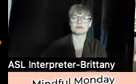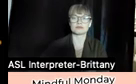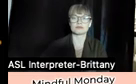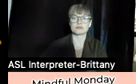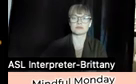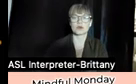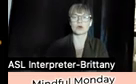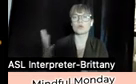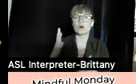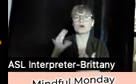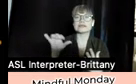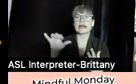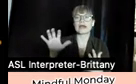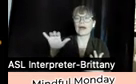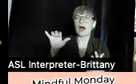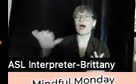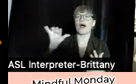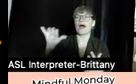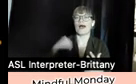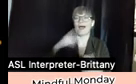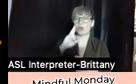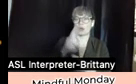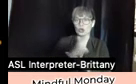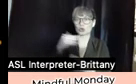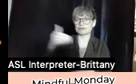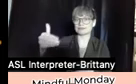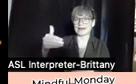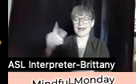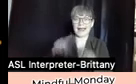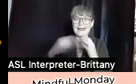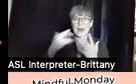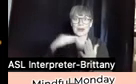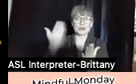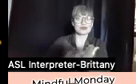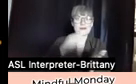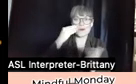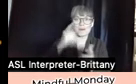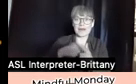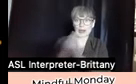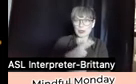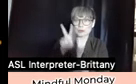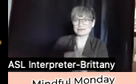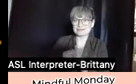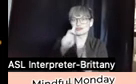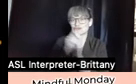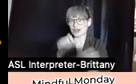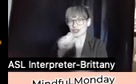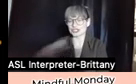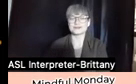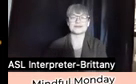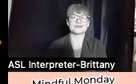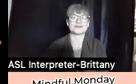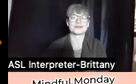recordatorio o algo que le va a cambiar la vida. No espero hasta que llegue a la casa para iniciar esta